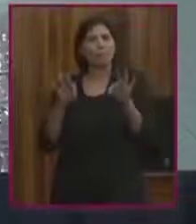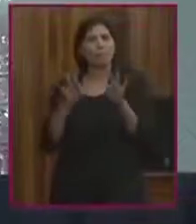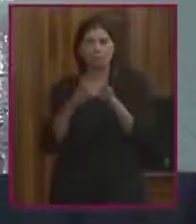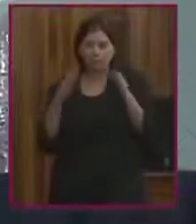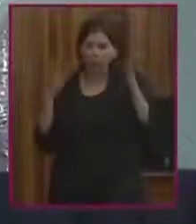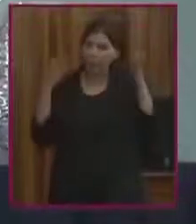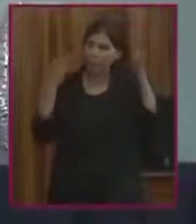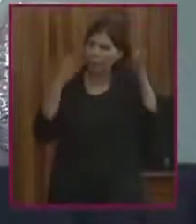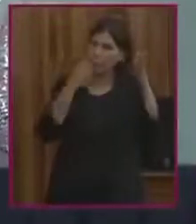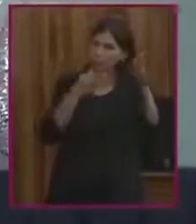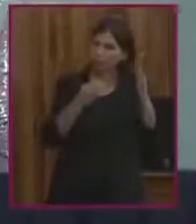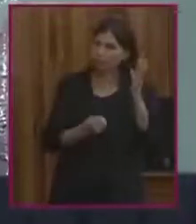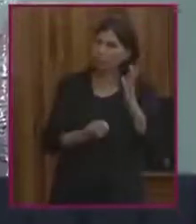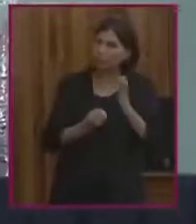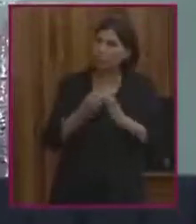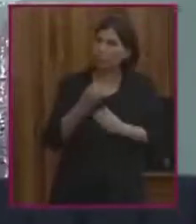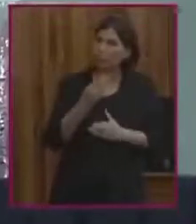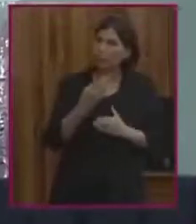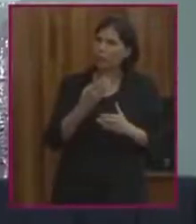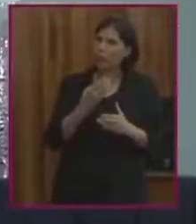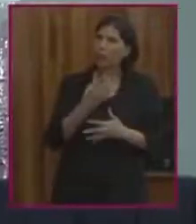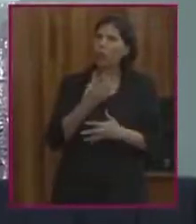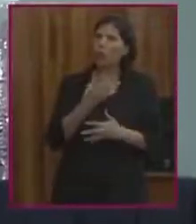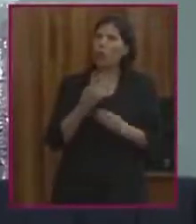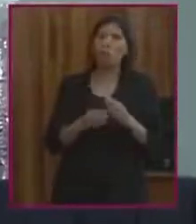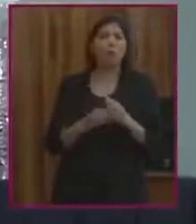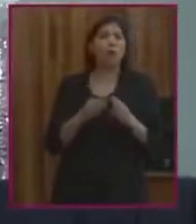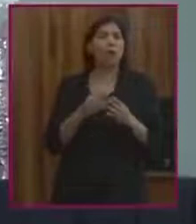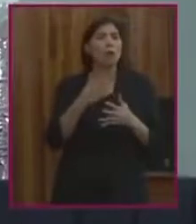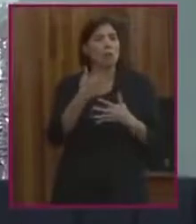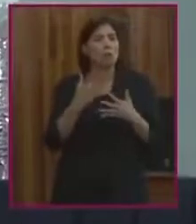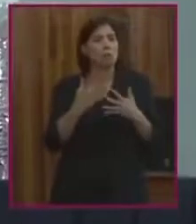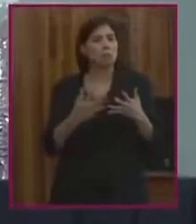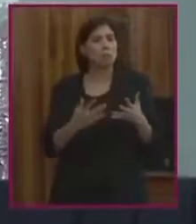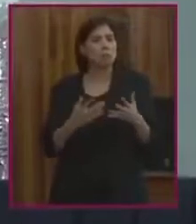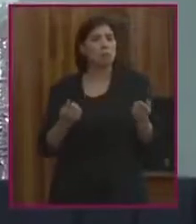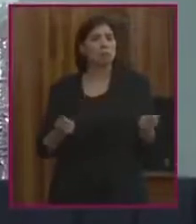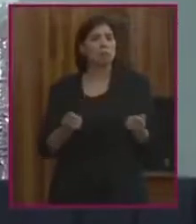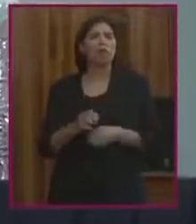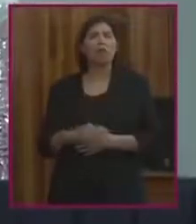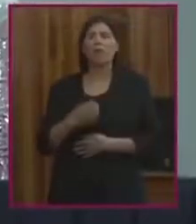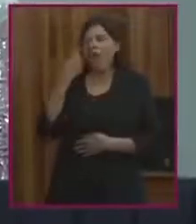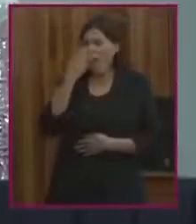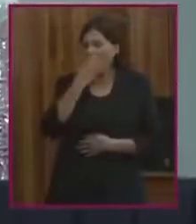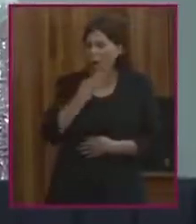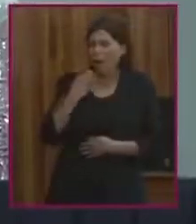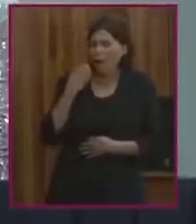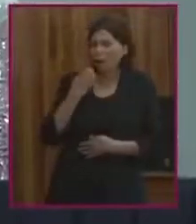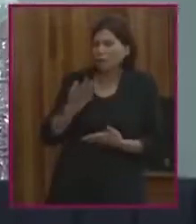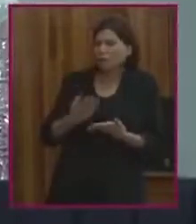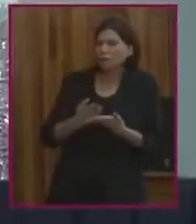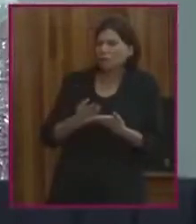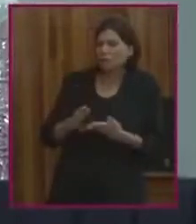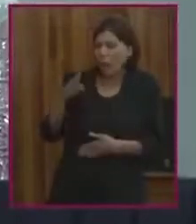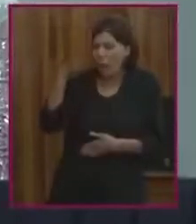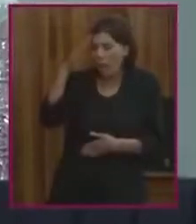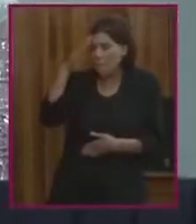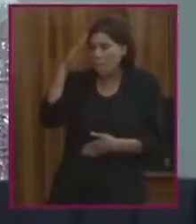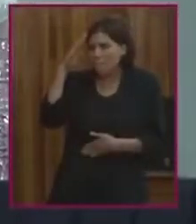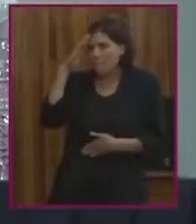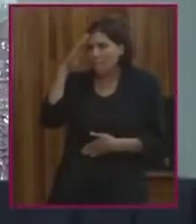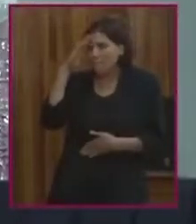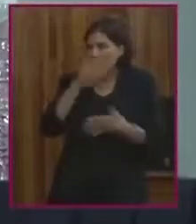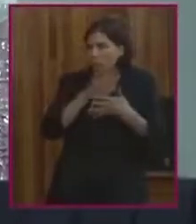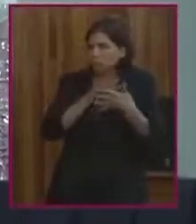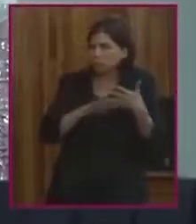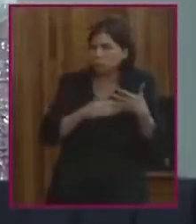marco, y también lo que señalaba Axel, de sacar del centro a la evaluación. pensar más bien en un marco curricular que se centre